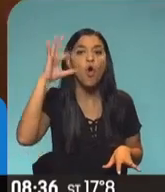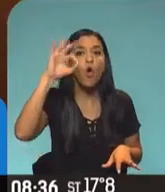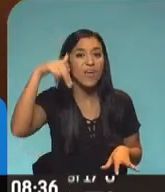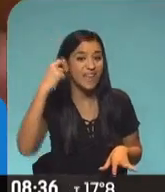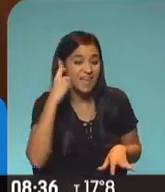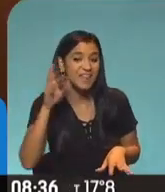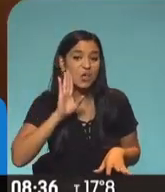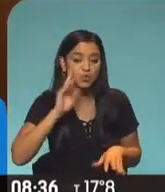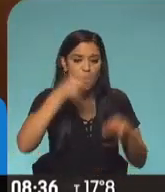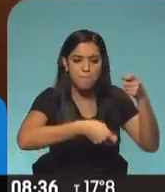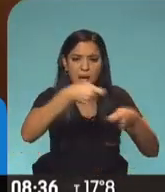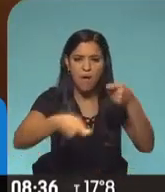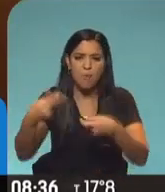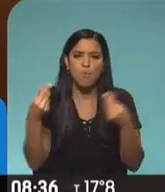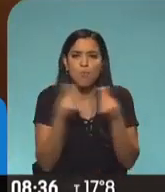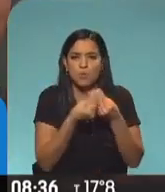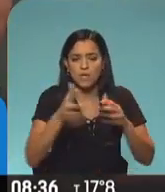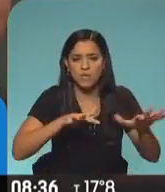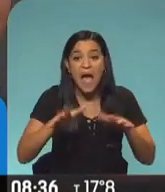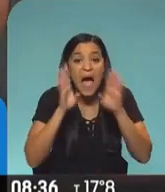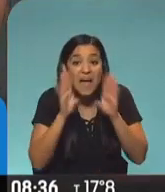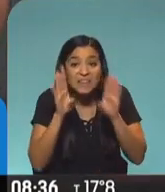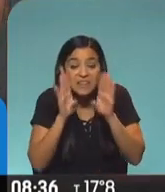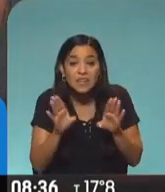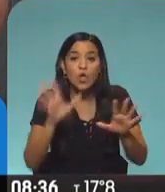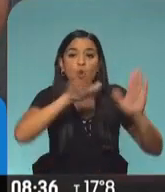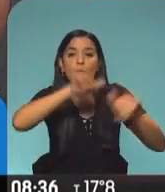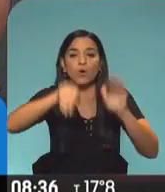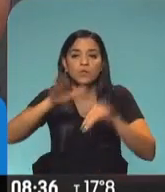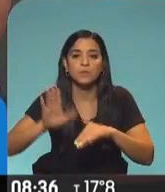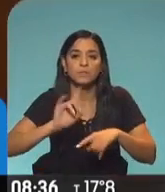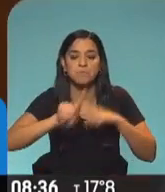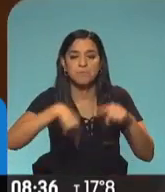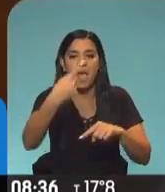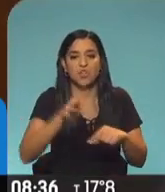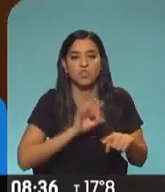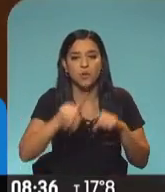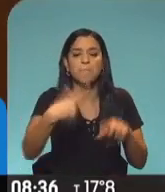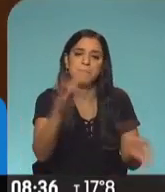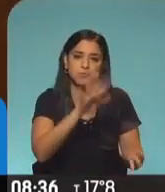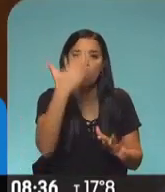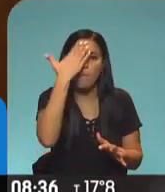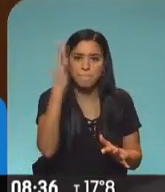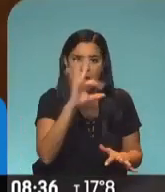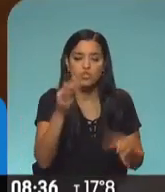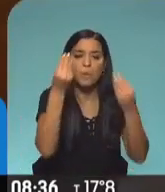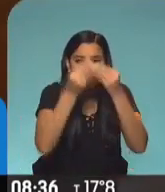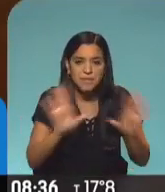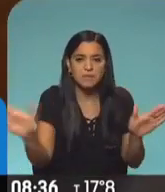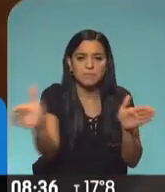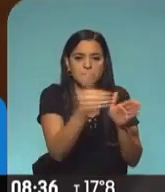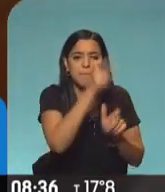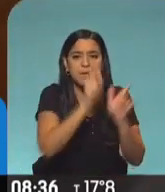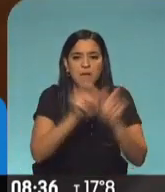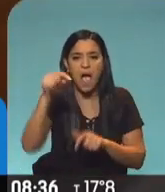Estados Unidos que financia muchas de estas O sea que actividades. hay que estar atentos a la convocatoria a principios del año que viene. Alrededor de marzo vamos a empezar el reclutamiento de los